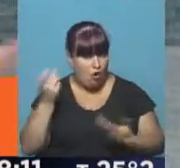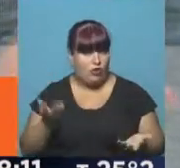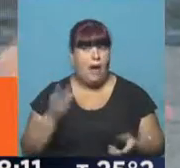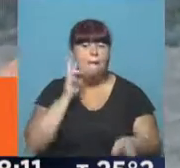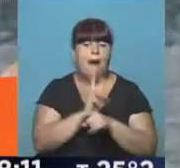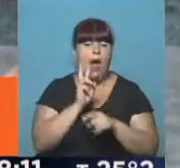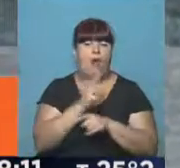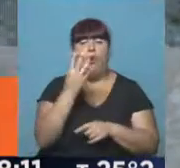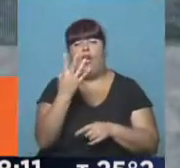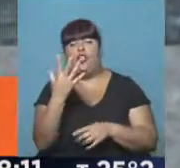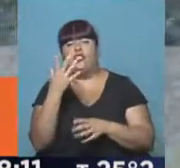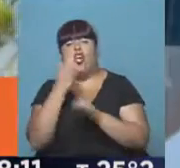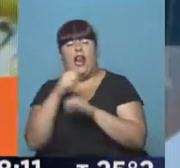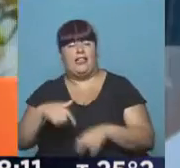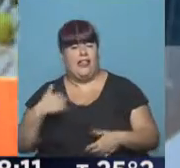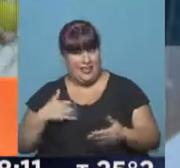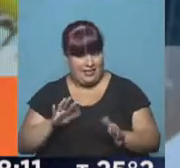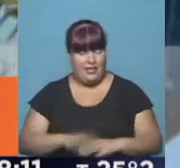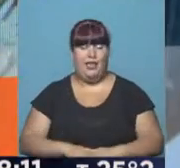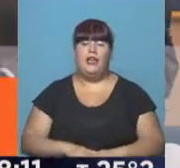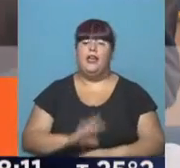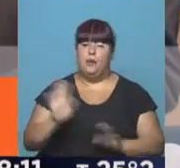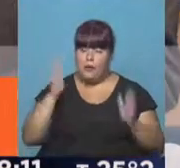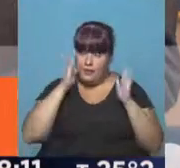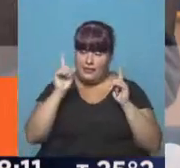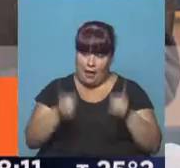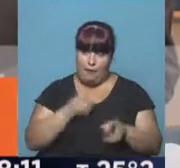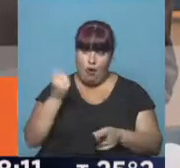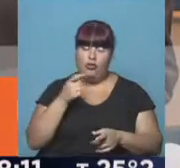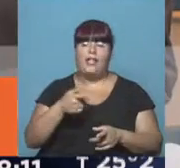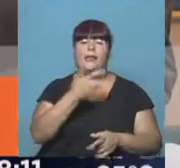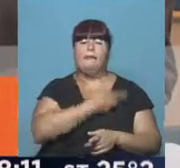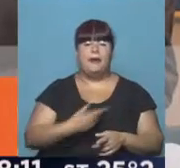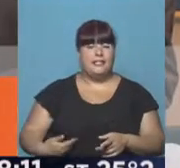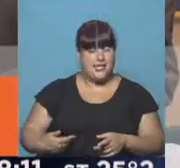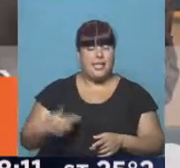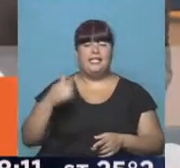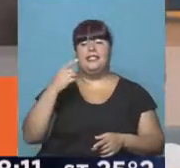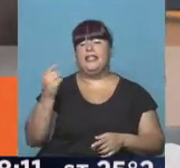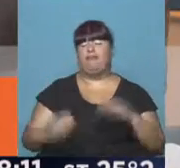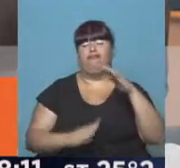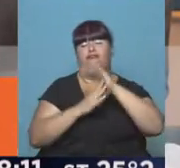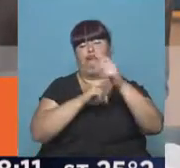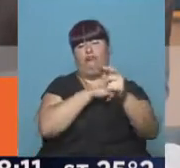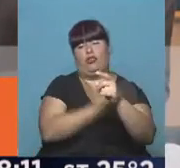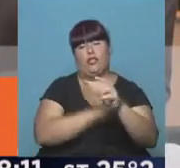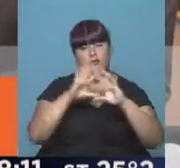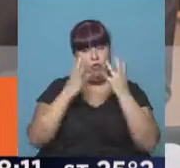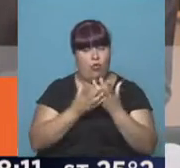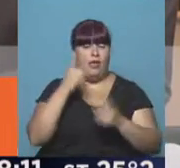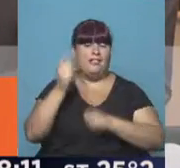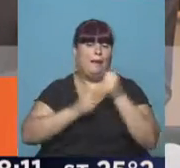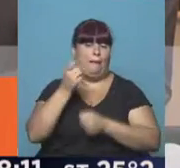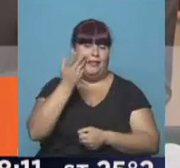proteger cuatro o cinco rubros de nuestro país de vista que el presidente de la principal potencia que tiene el mundo es un